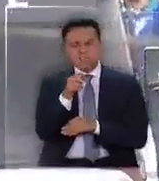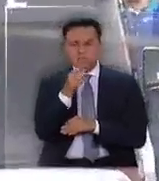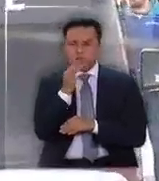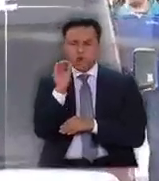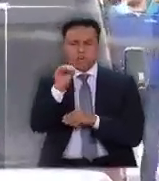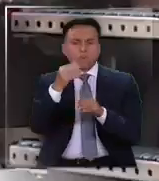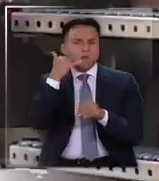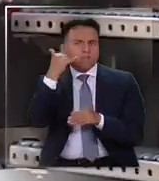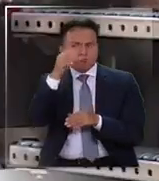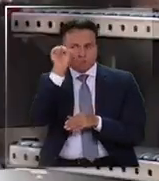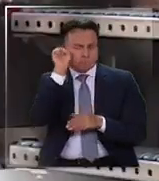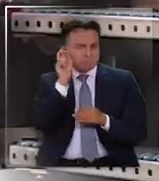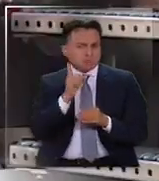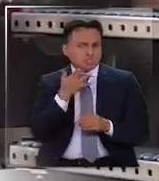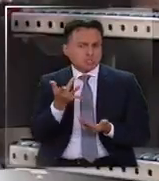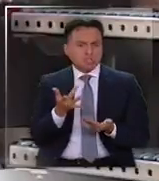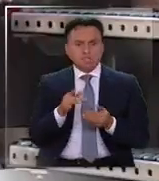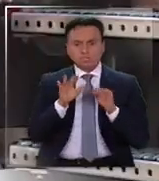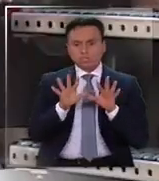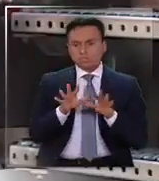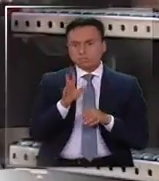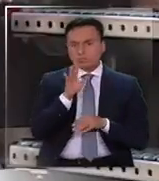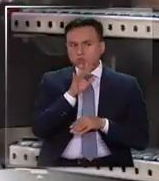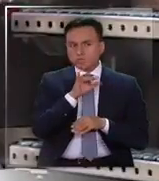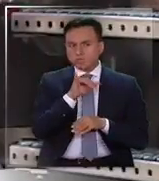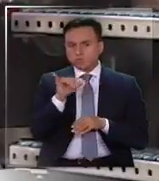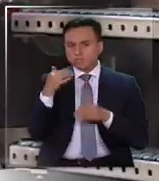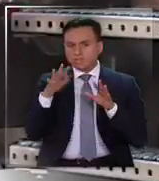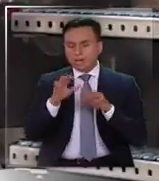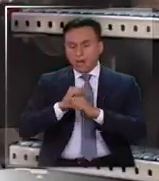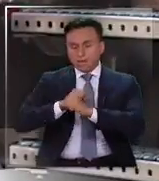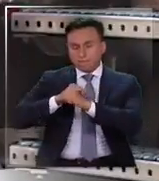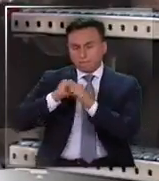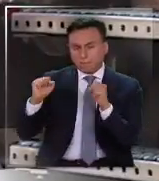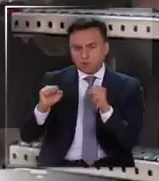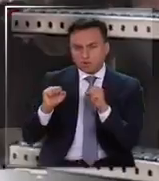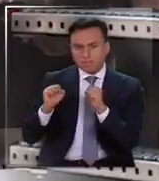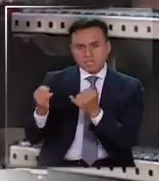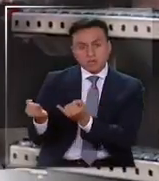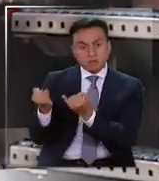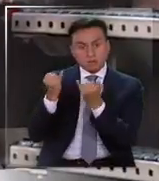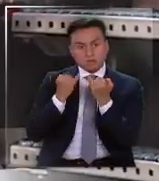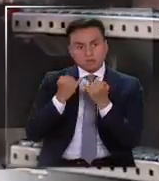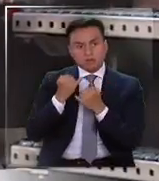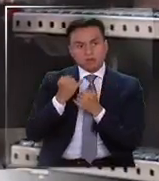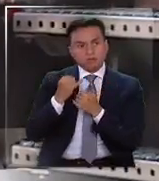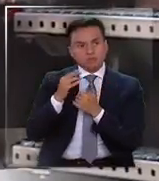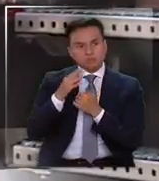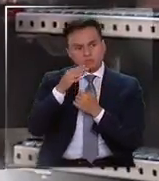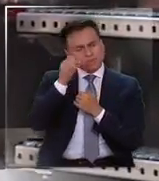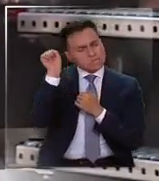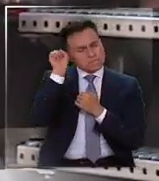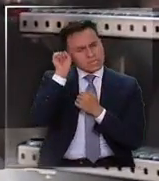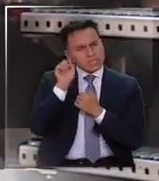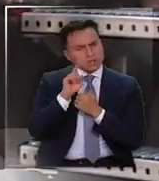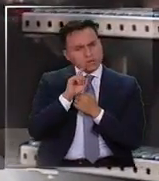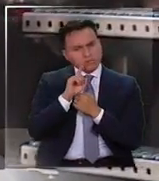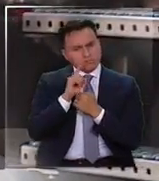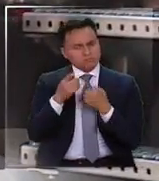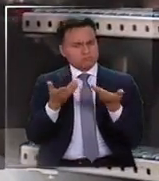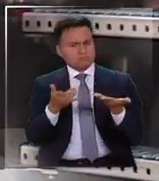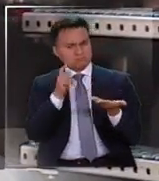a bomberos? 10 minutos después que ocurrió la explosión, de acuerdo a información bomberil que tengo, y por lo